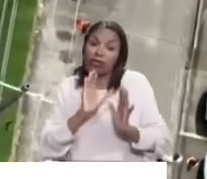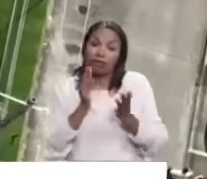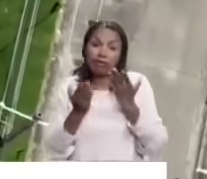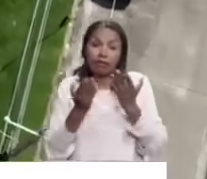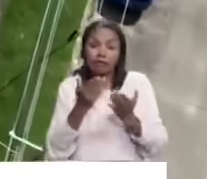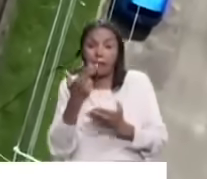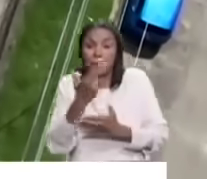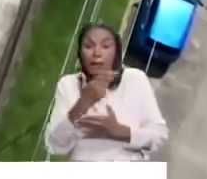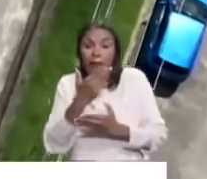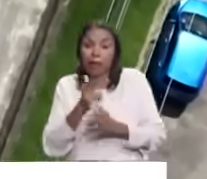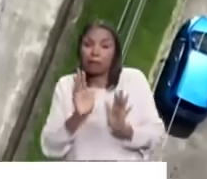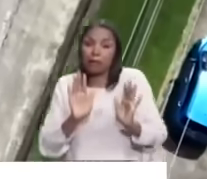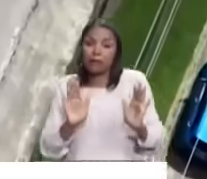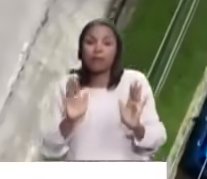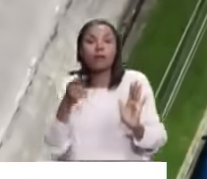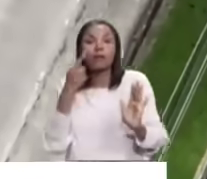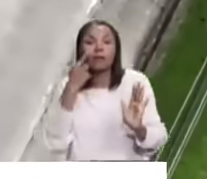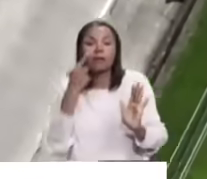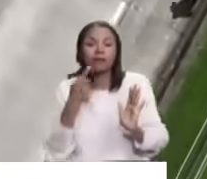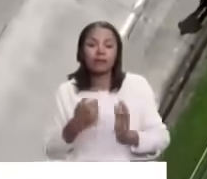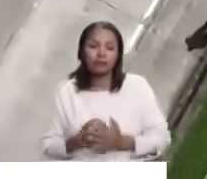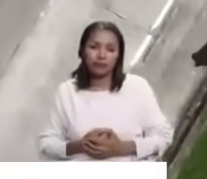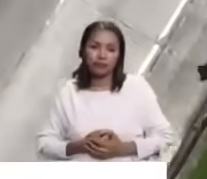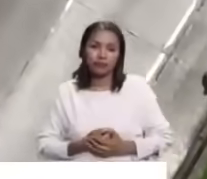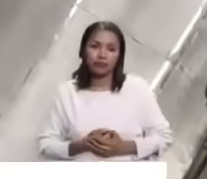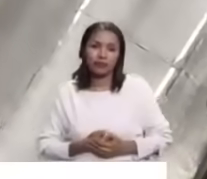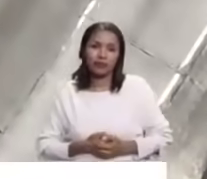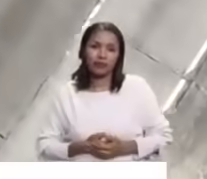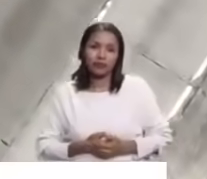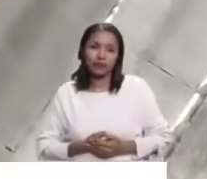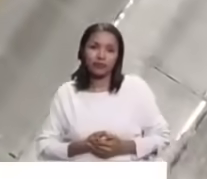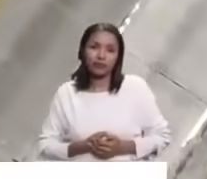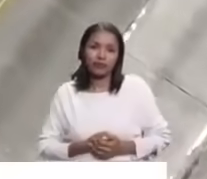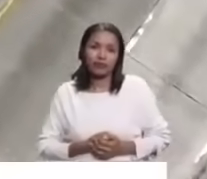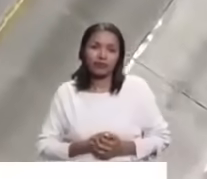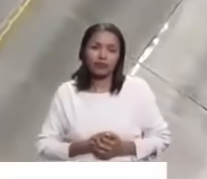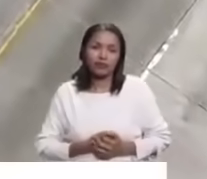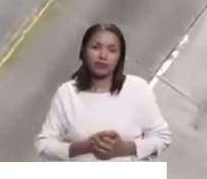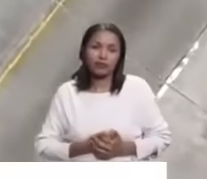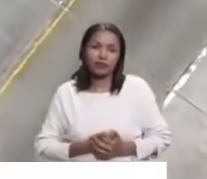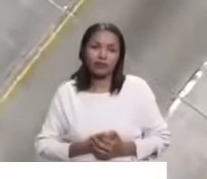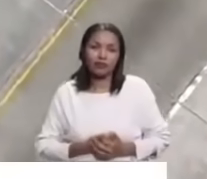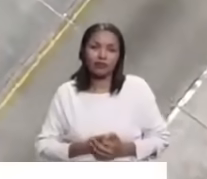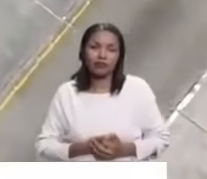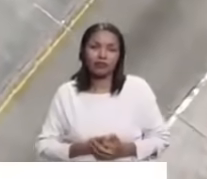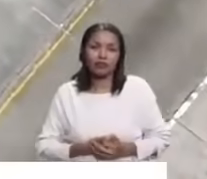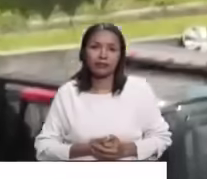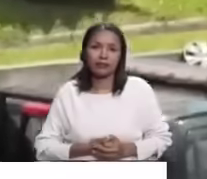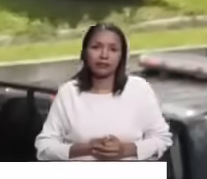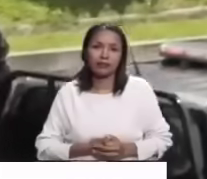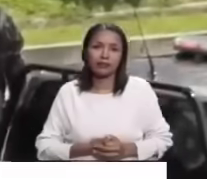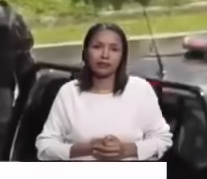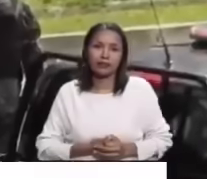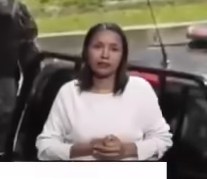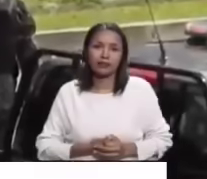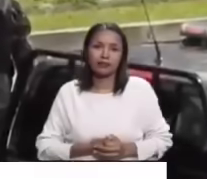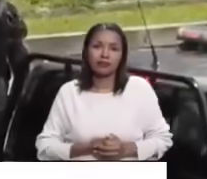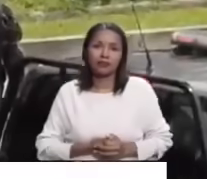seguridad como la visión y poderle llevar esas imágenes con nuestro camarógrafo Iván Tapia. En este